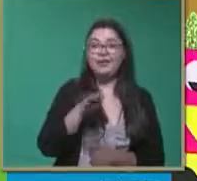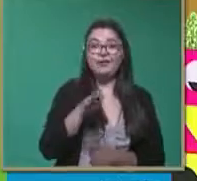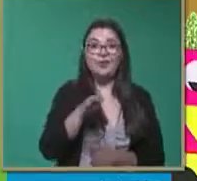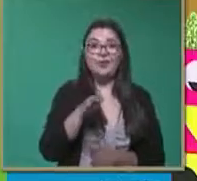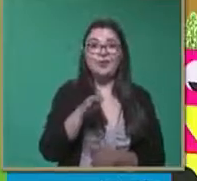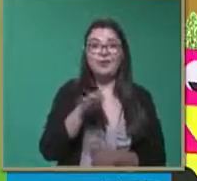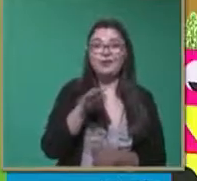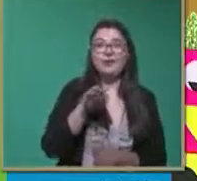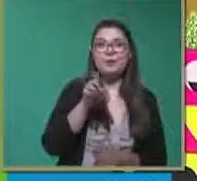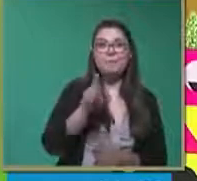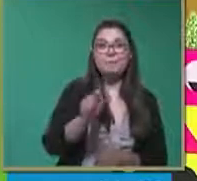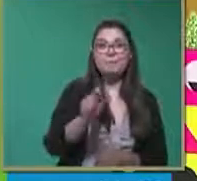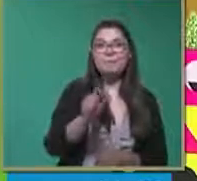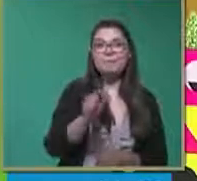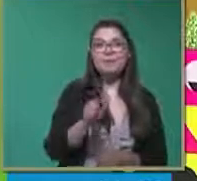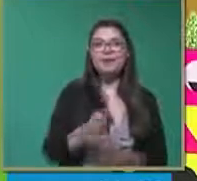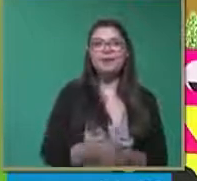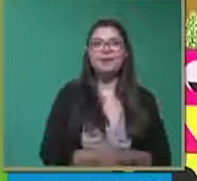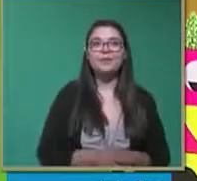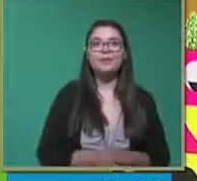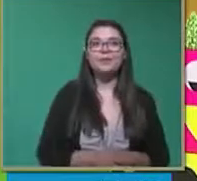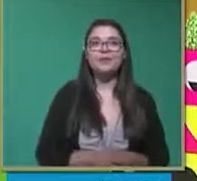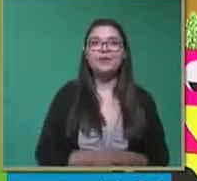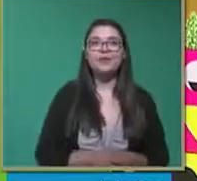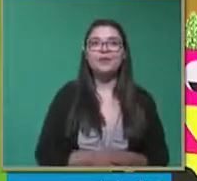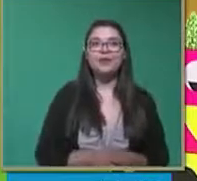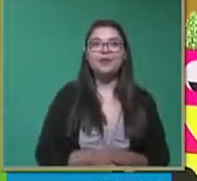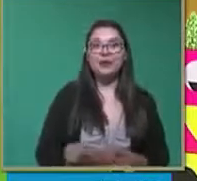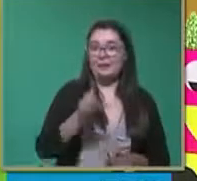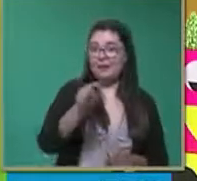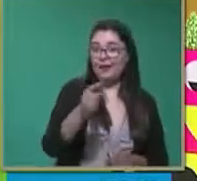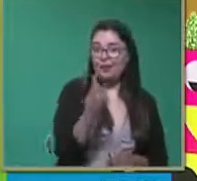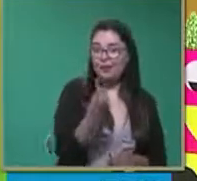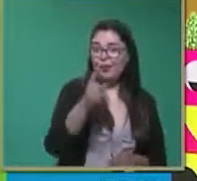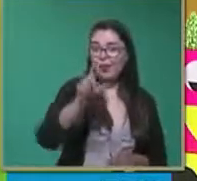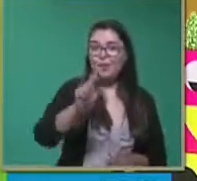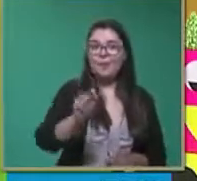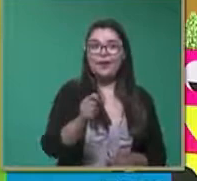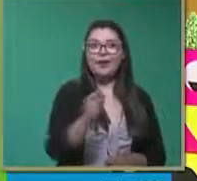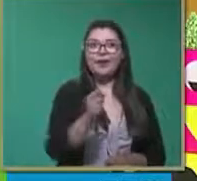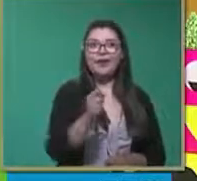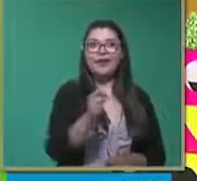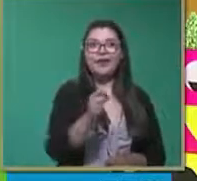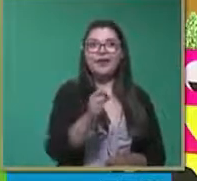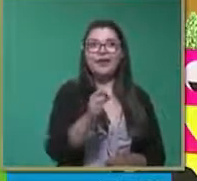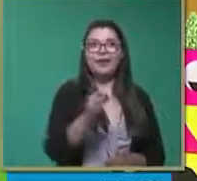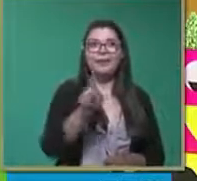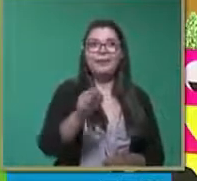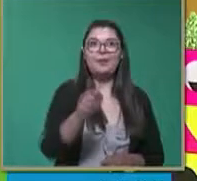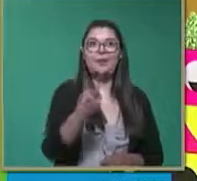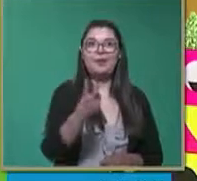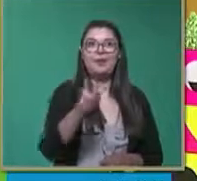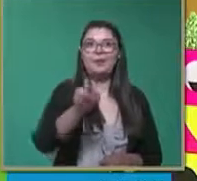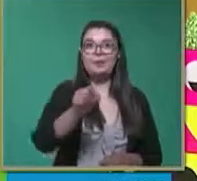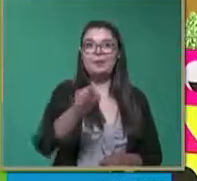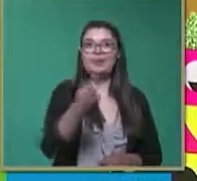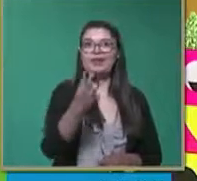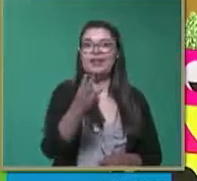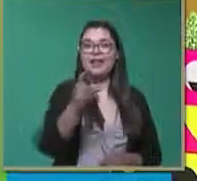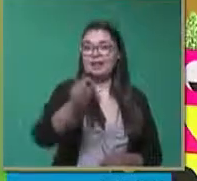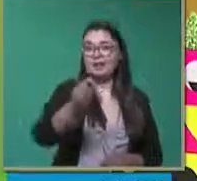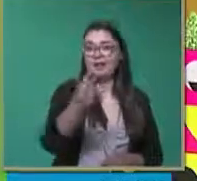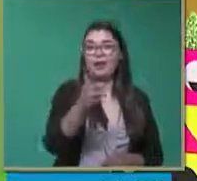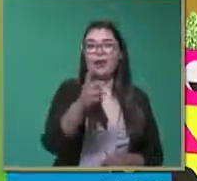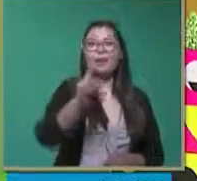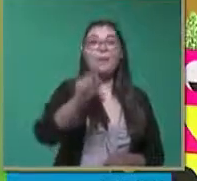18, 19, 20, 21, el verde no cuenta, 22, 23,